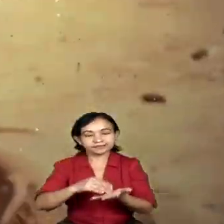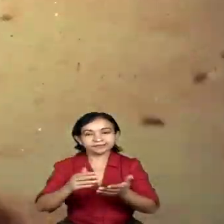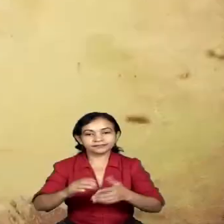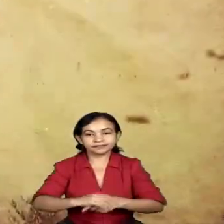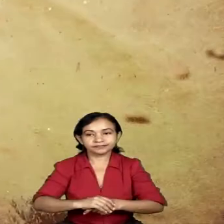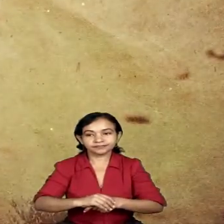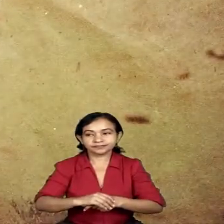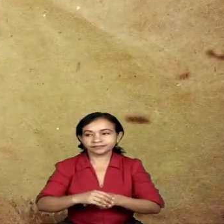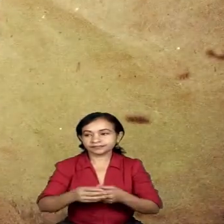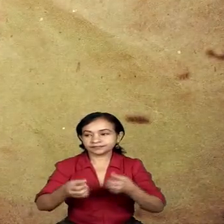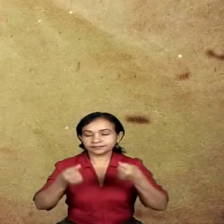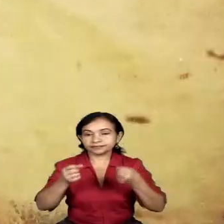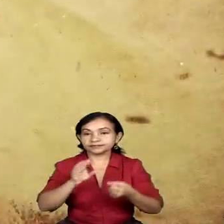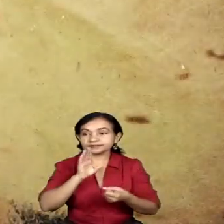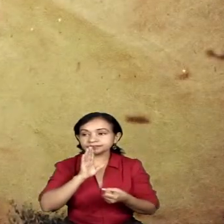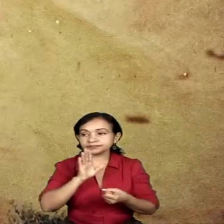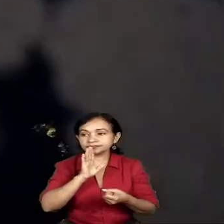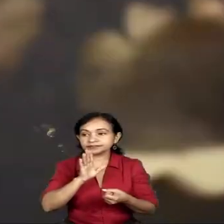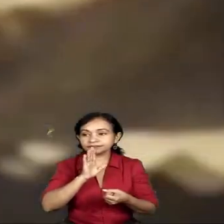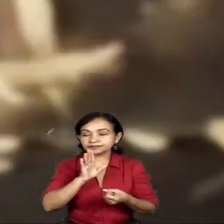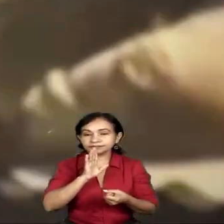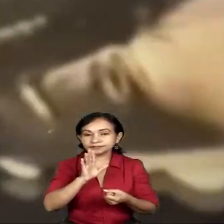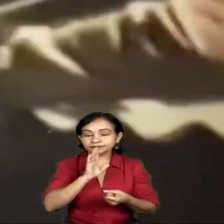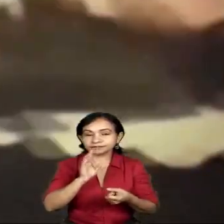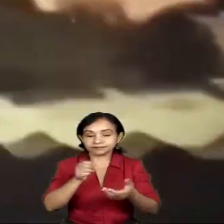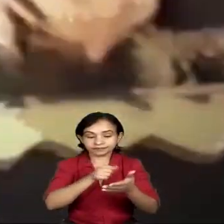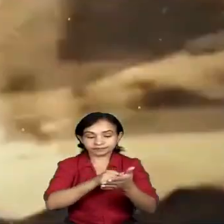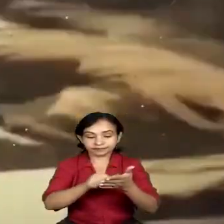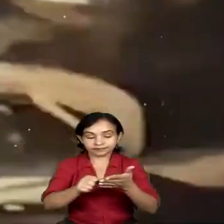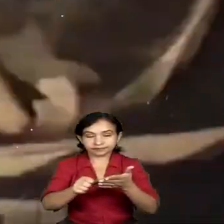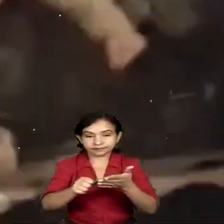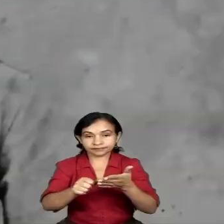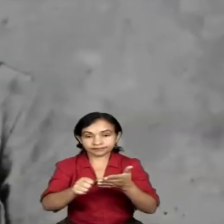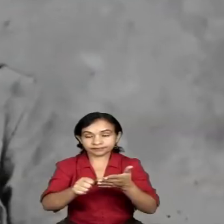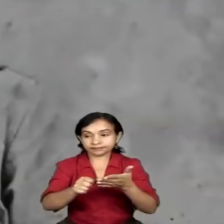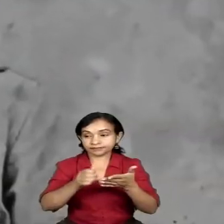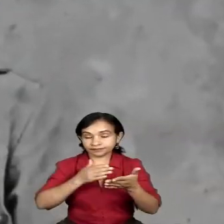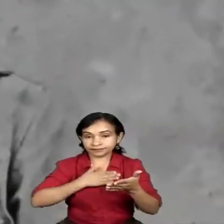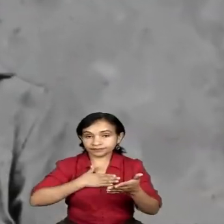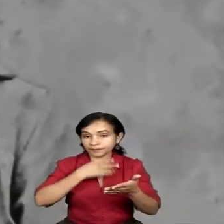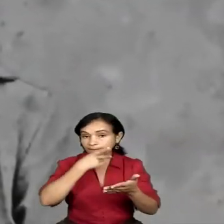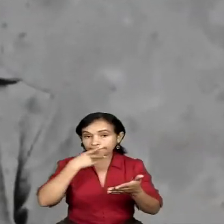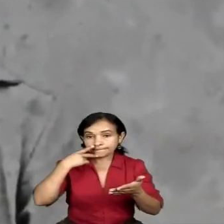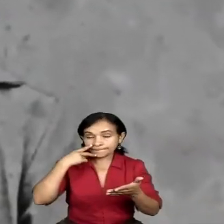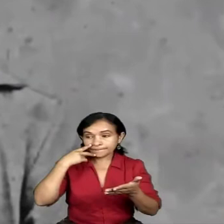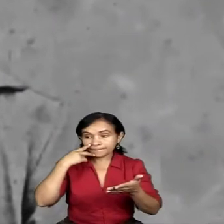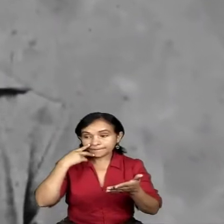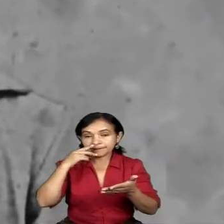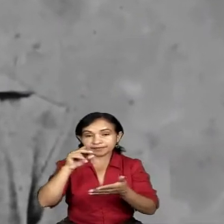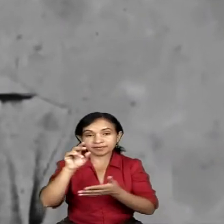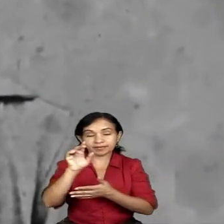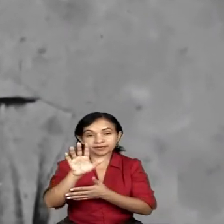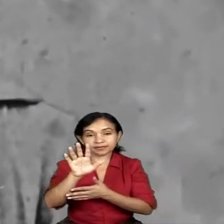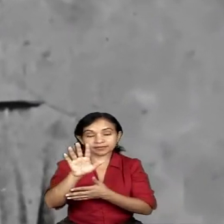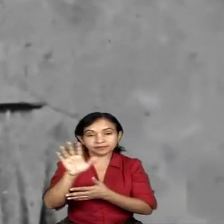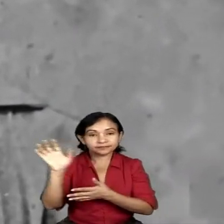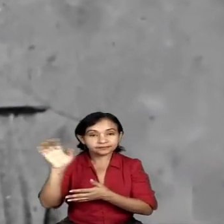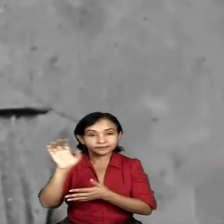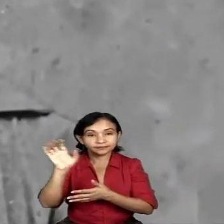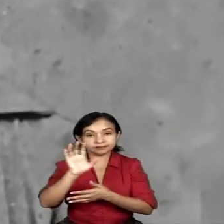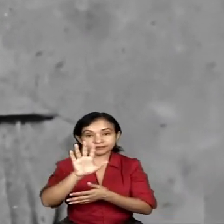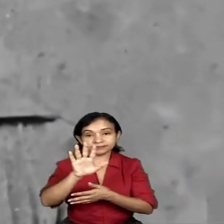Él habla, fíjate que en la última carta que mi padre le escribe a Carlos, el 5 de enero del 59 en la